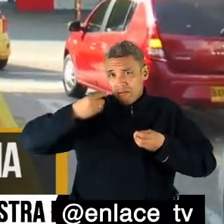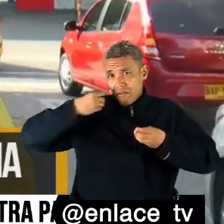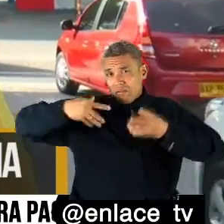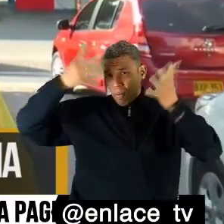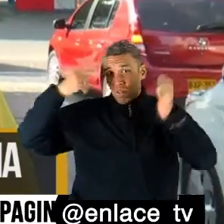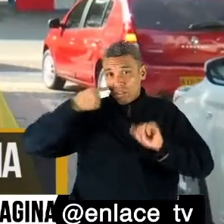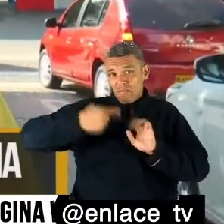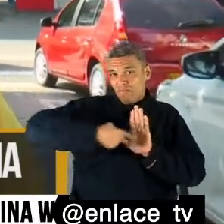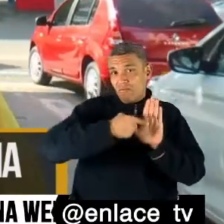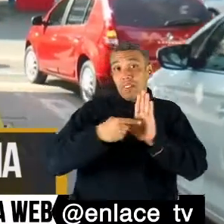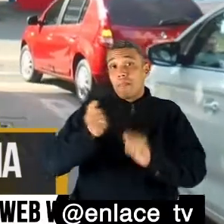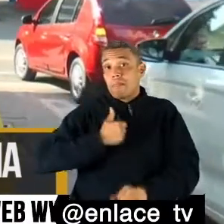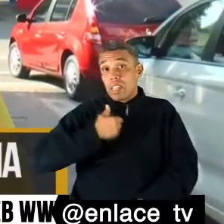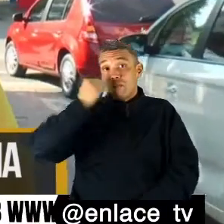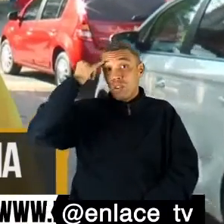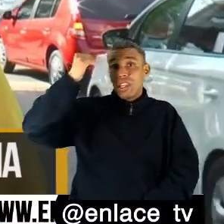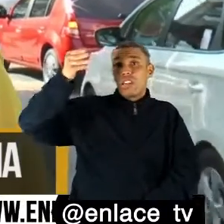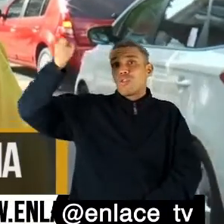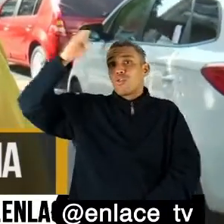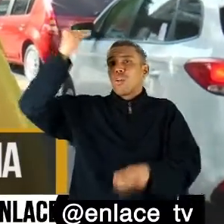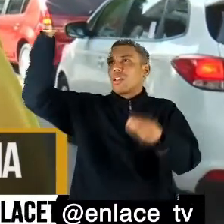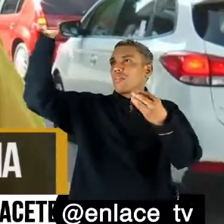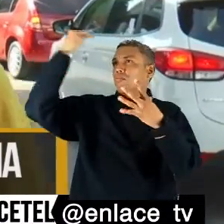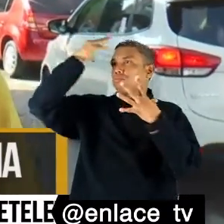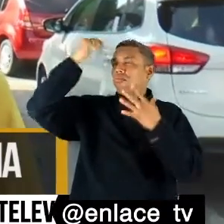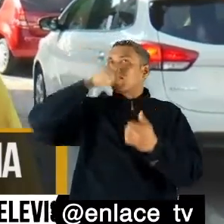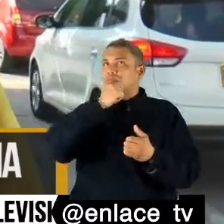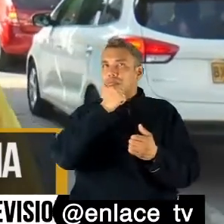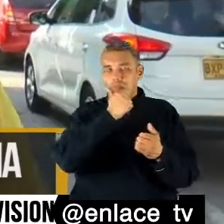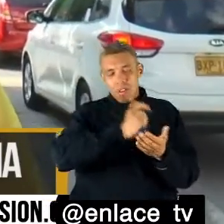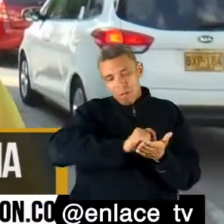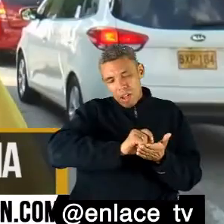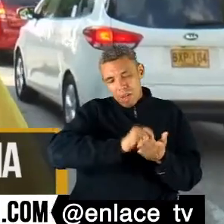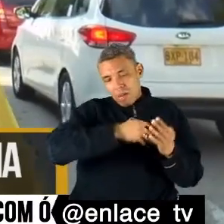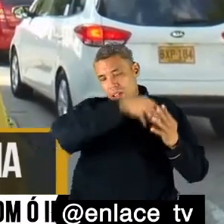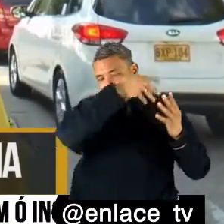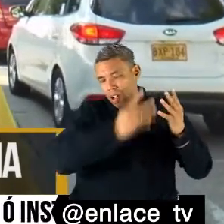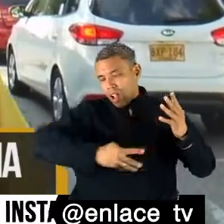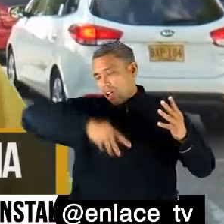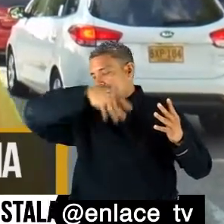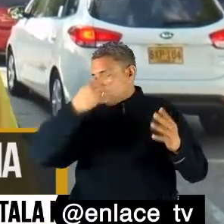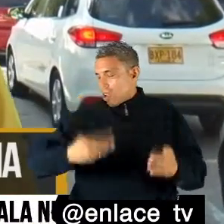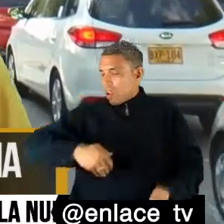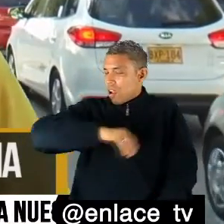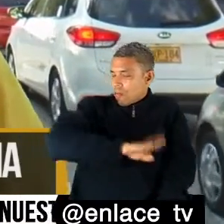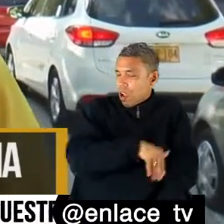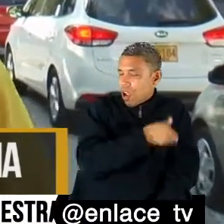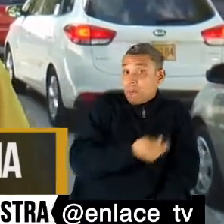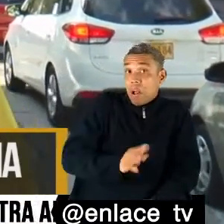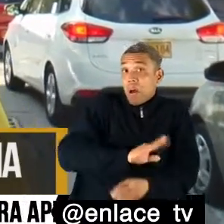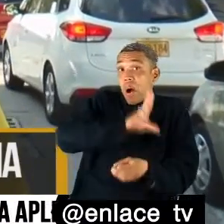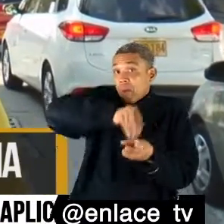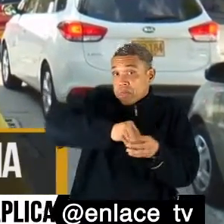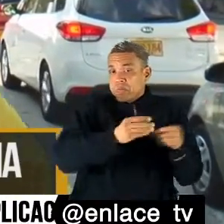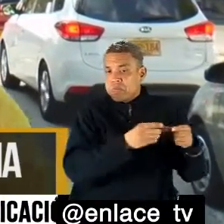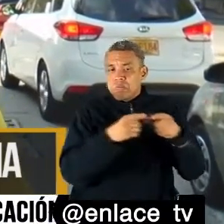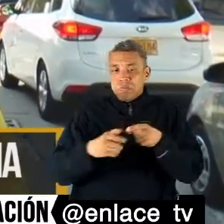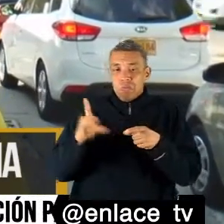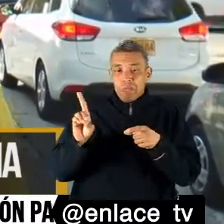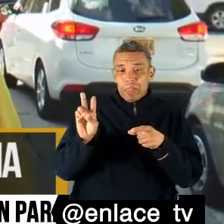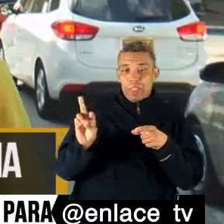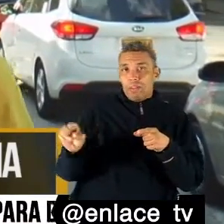de mi autoría, Dios me la ha dado, son adoraciones más que todo, porque siempre he entendido algo, no me considero, digamos,